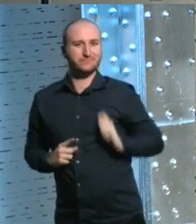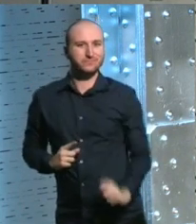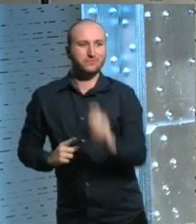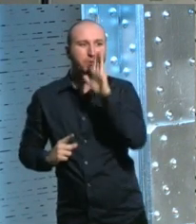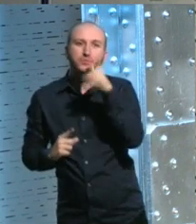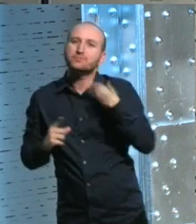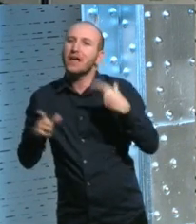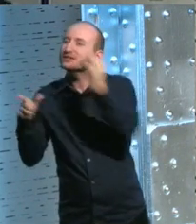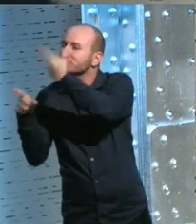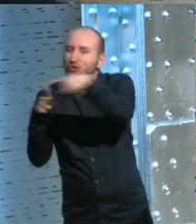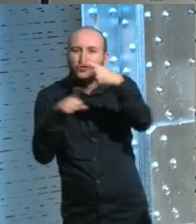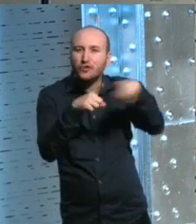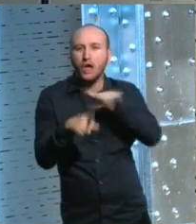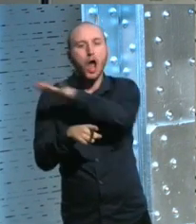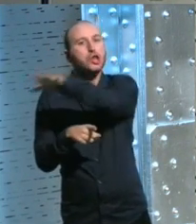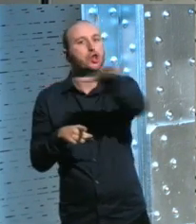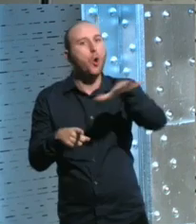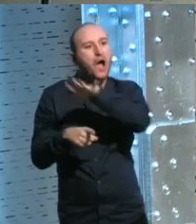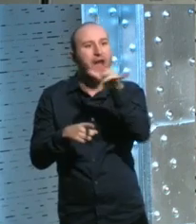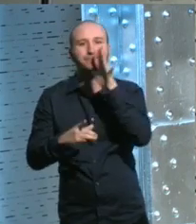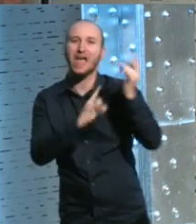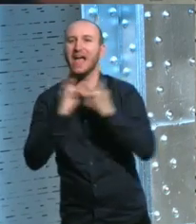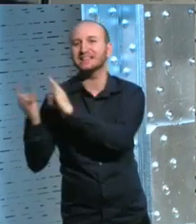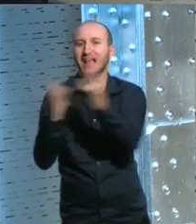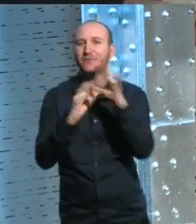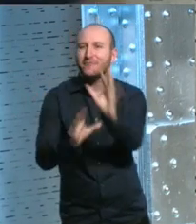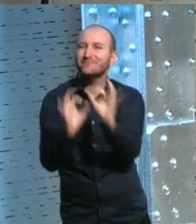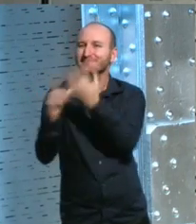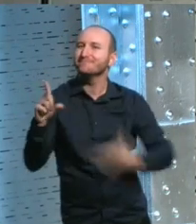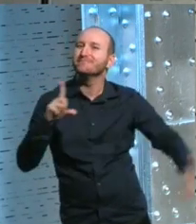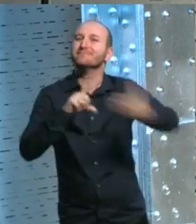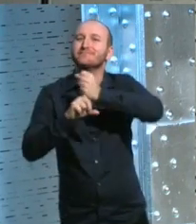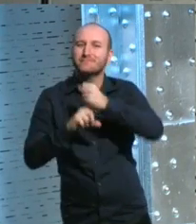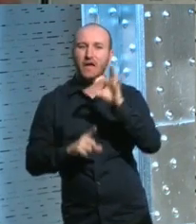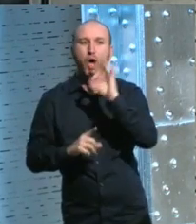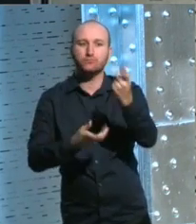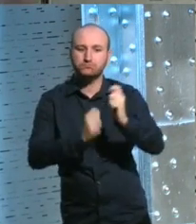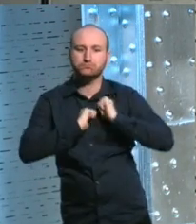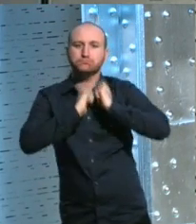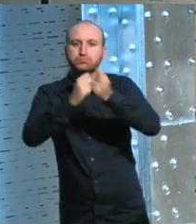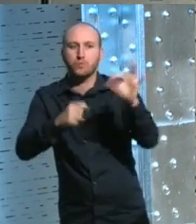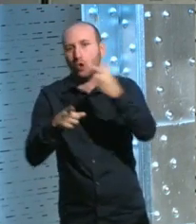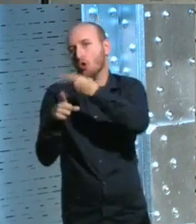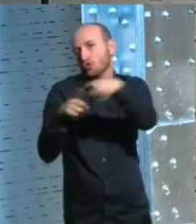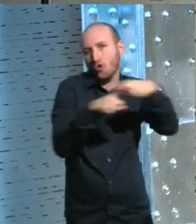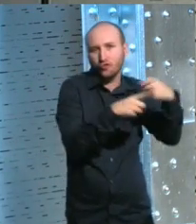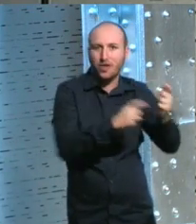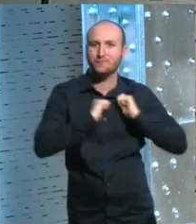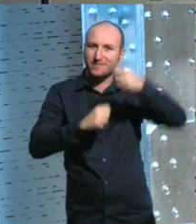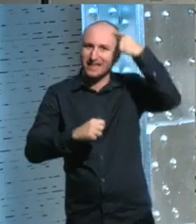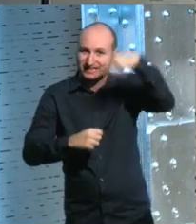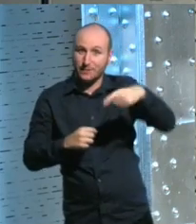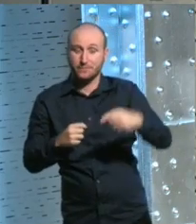encontrar cualquier lugar en la selva, saben entregar o buscar un producto, y la diferencia de precios